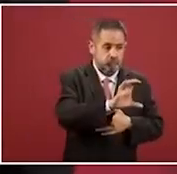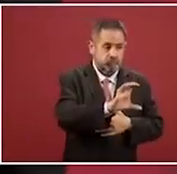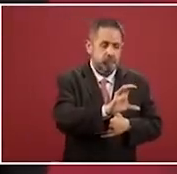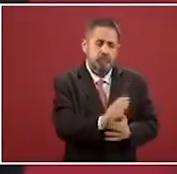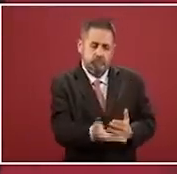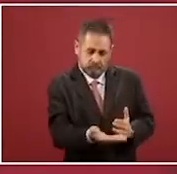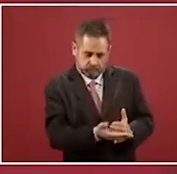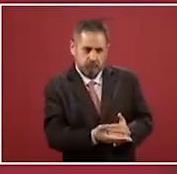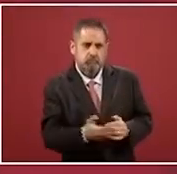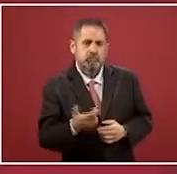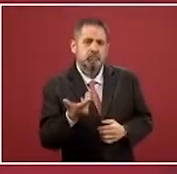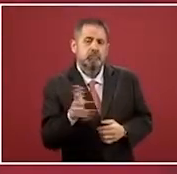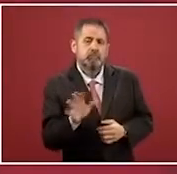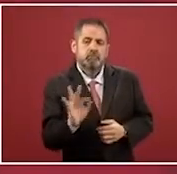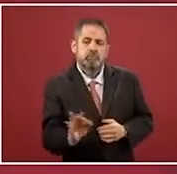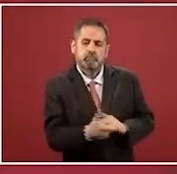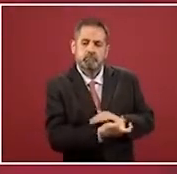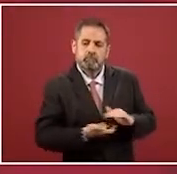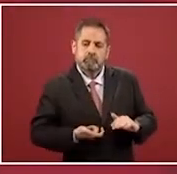te mochas.